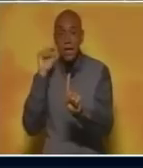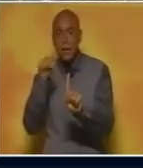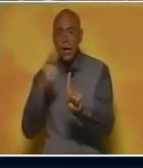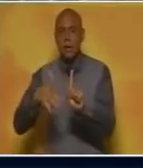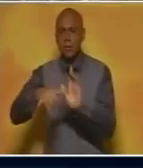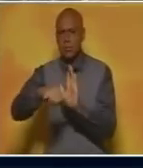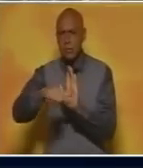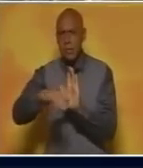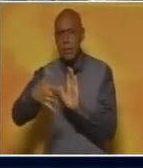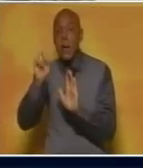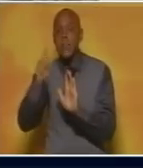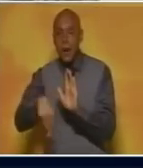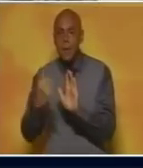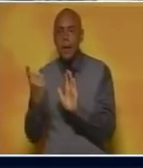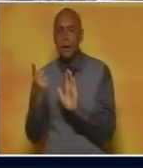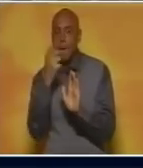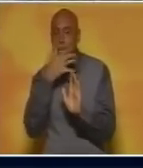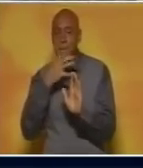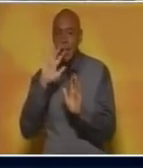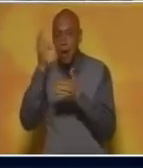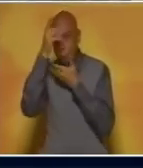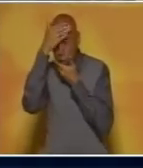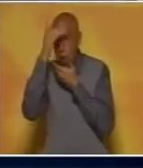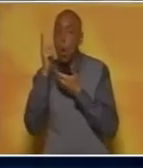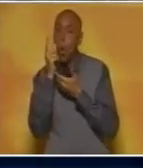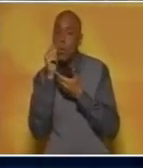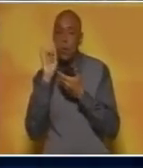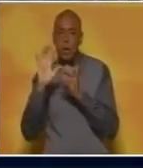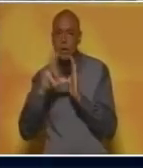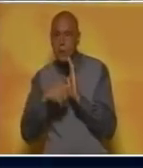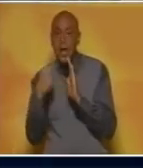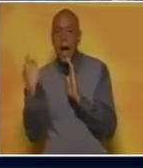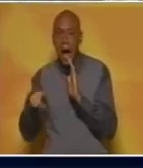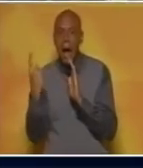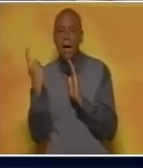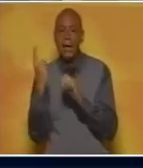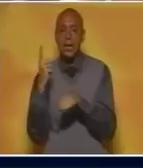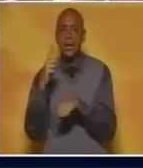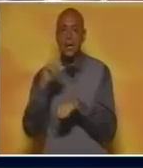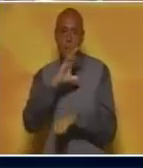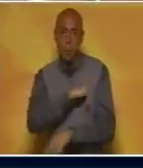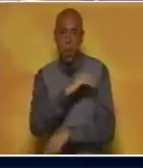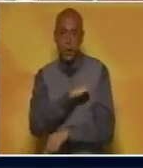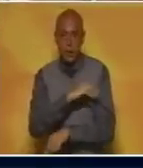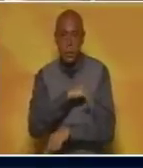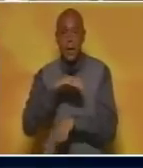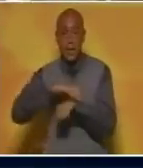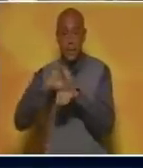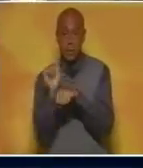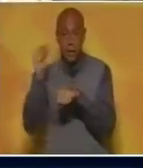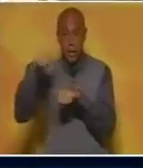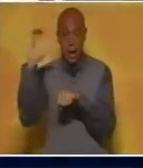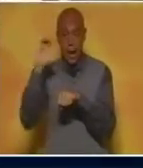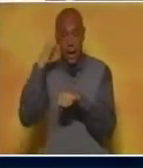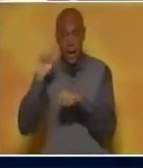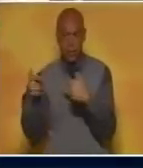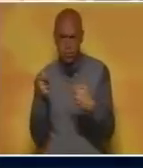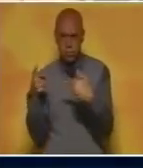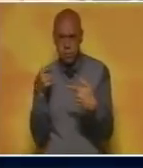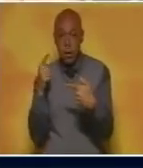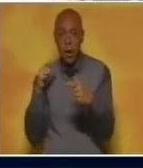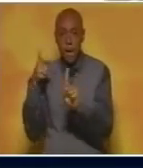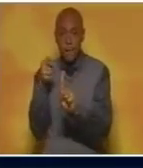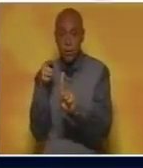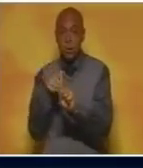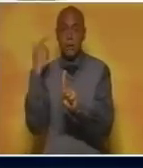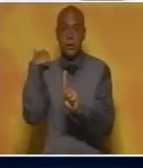una situación de secuestro que generó un enfrentamiento entre un grupo delictivo, la PNB y Policaracas. La víctima fue trasladada con urgencia al